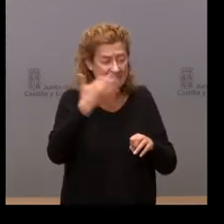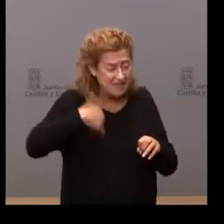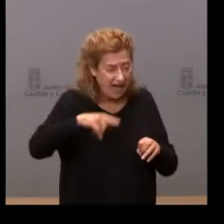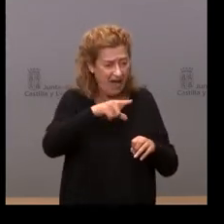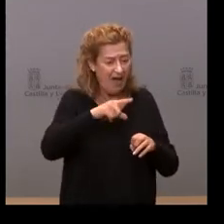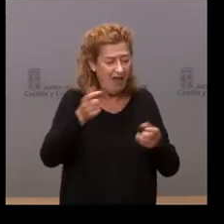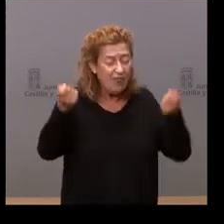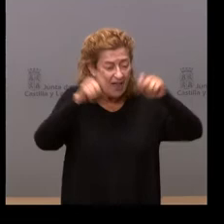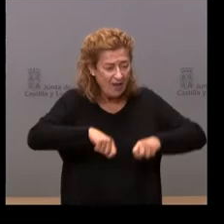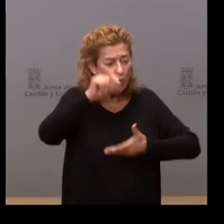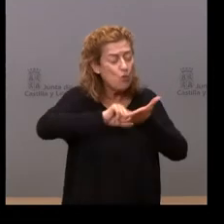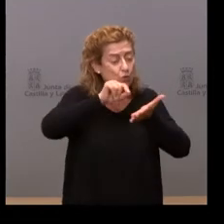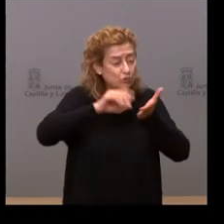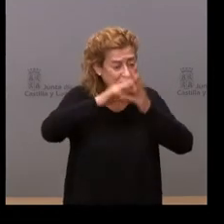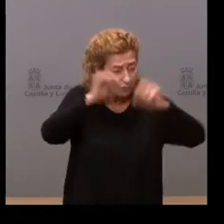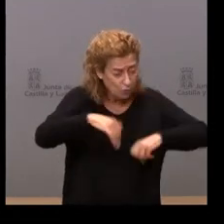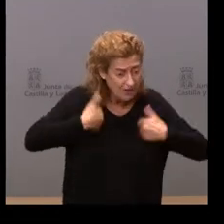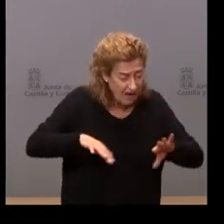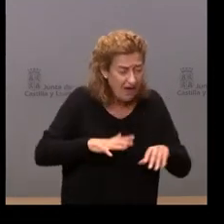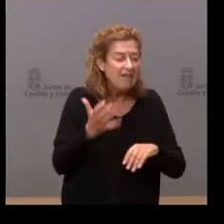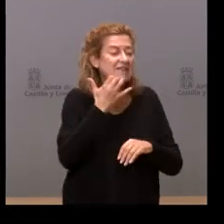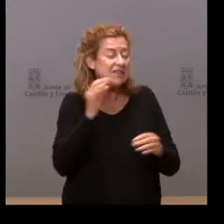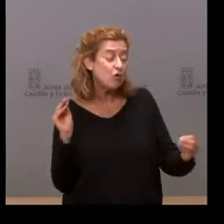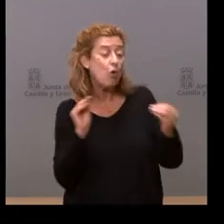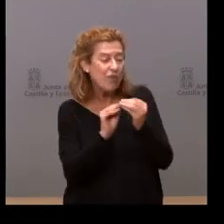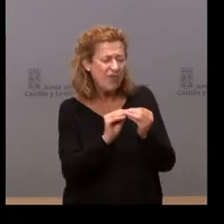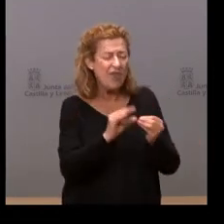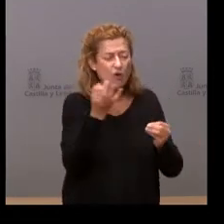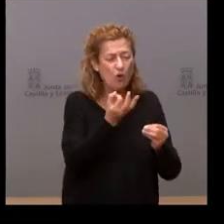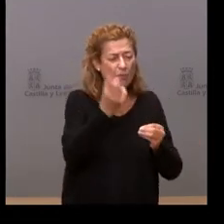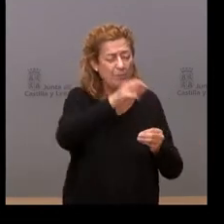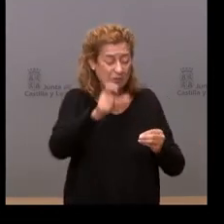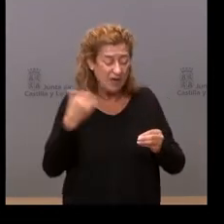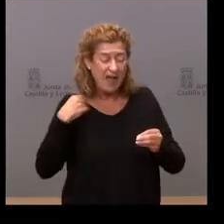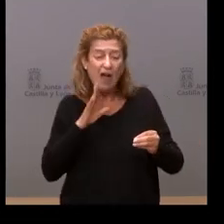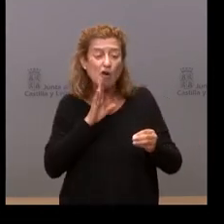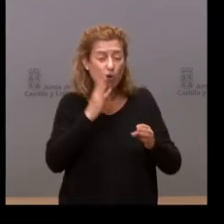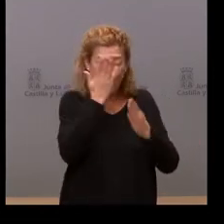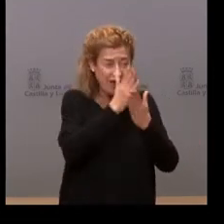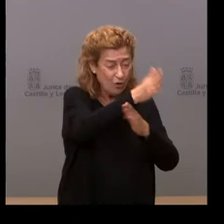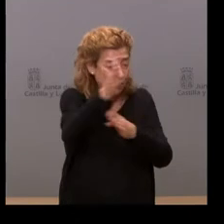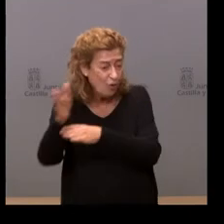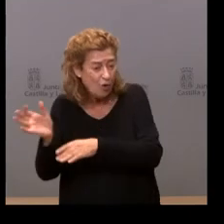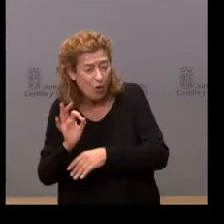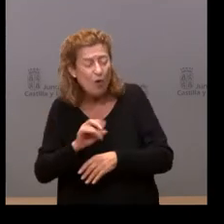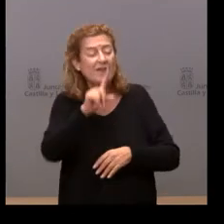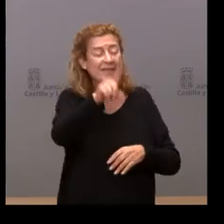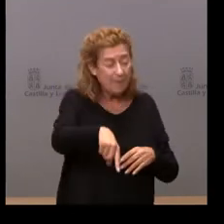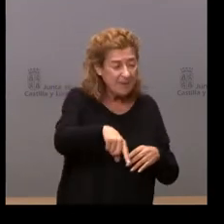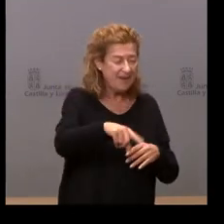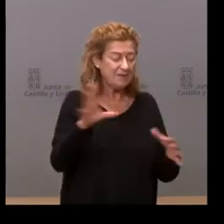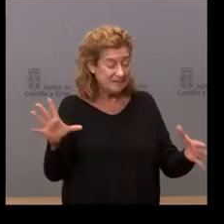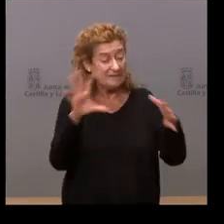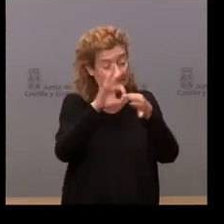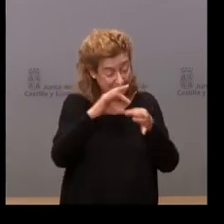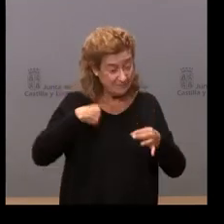tienen cerrado el contrato si coincide con quienes hicieron las pruebas de los colegios y también relacionado